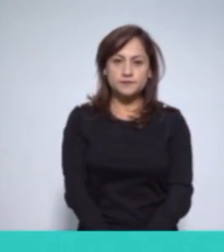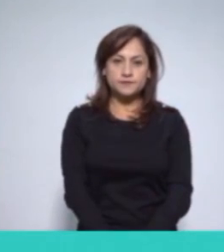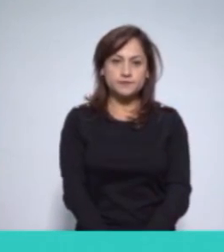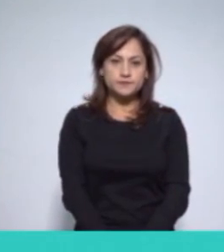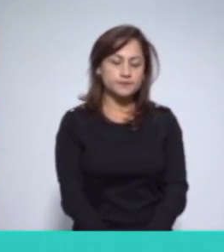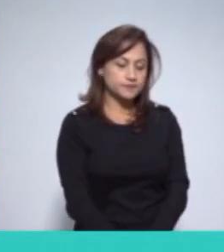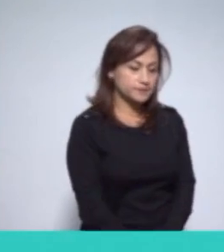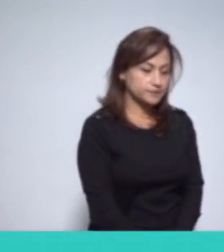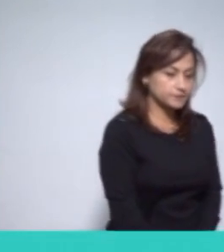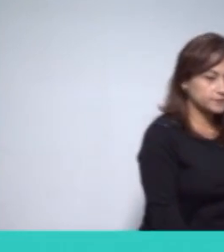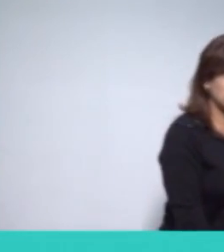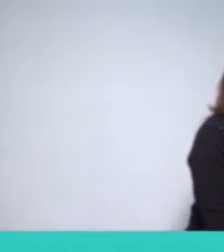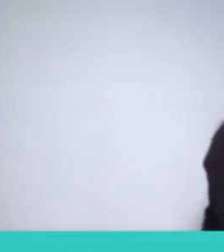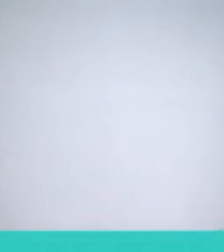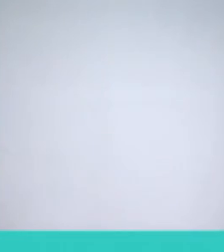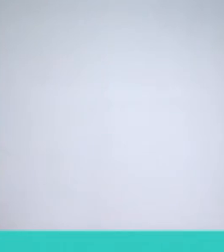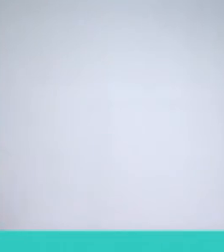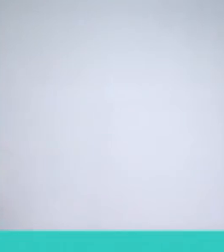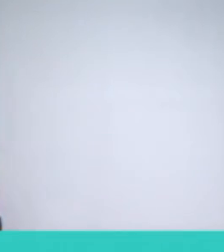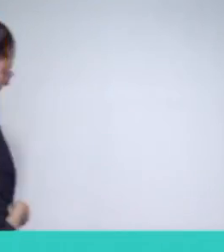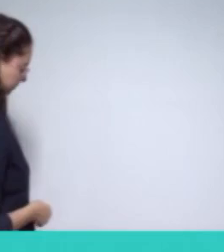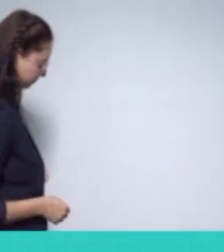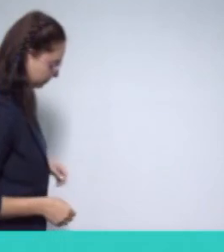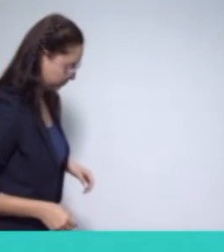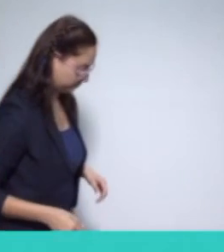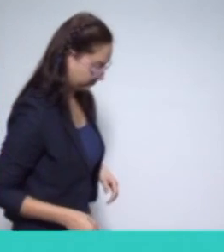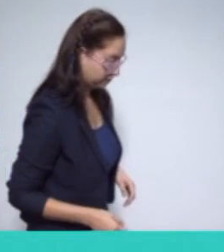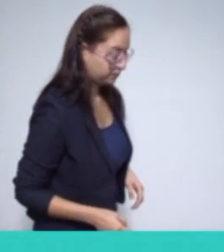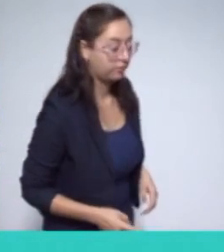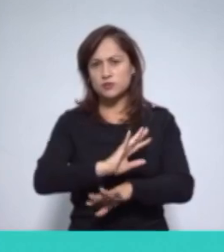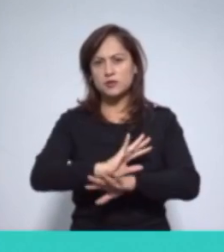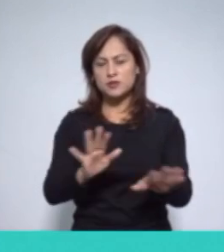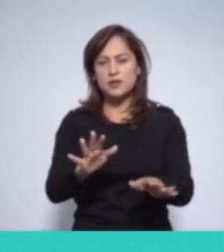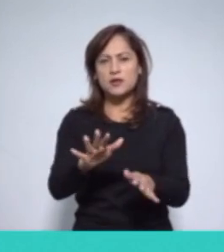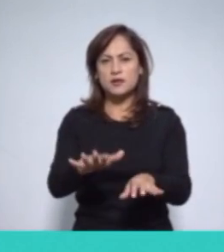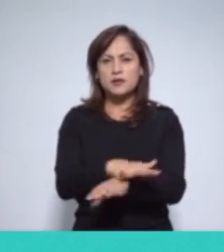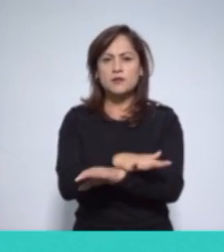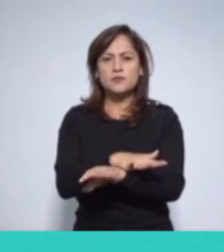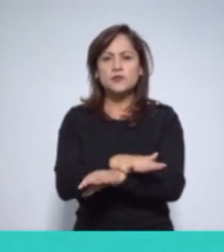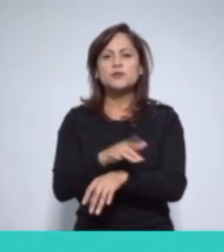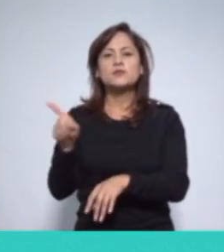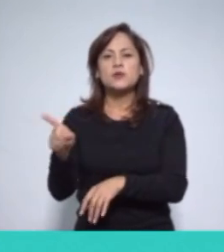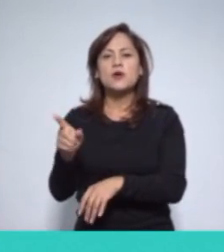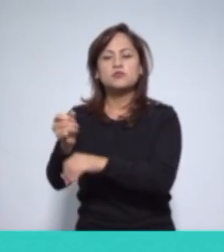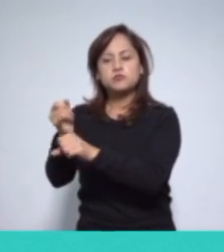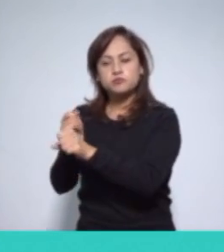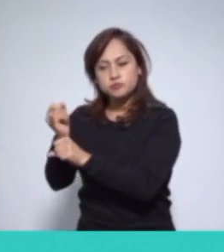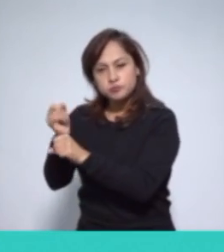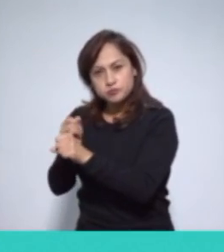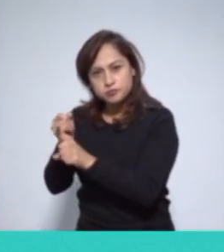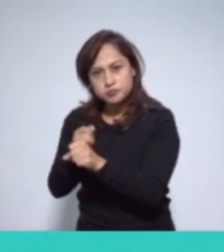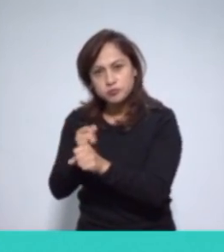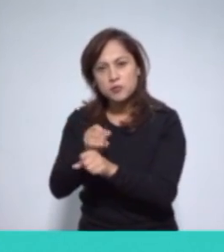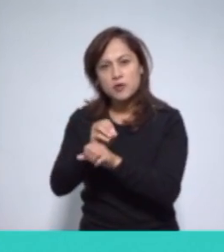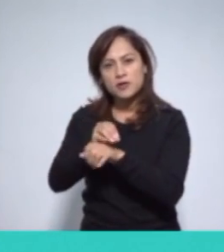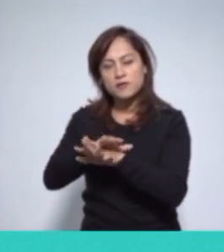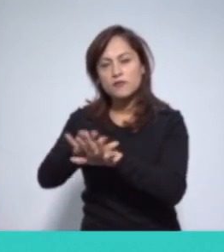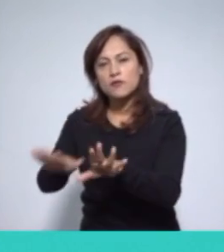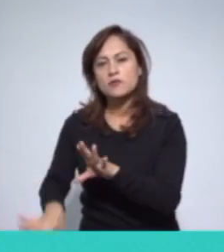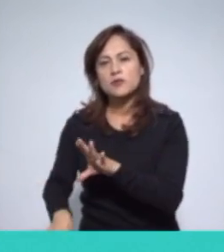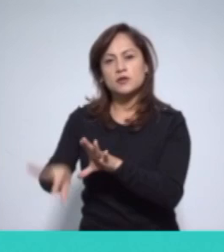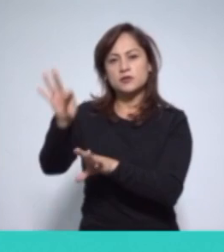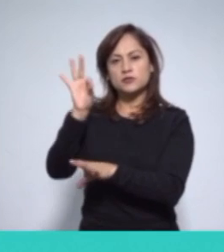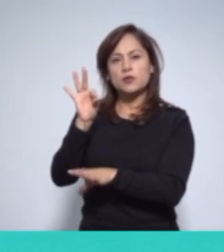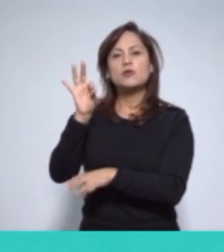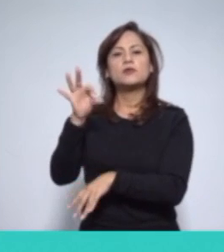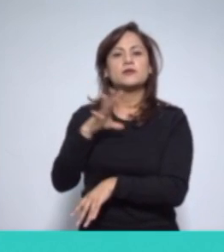servidores públicos sobre derechos sobre las personas con discapacidad. Asimismo, proporcionó los vínculos para consultar los Programas Nacional para el Desarrollo y la Inclusión